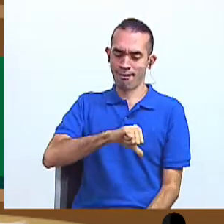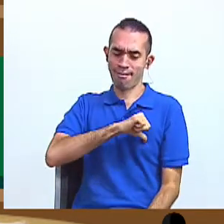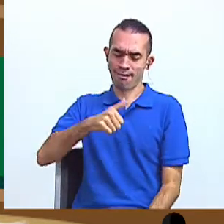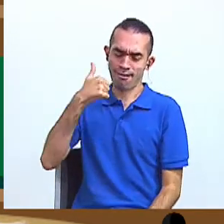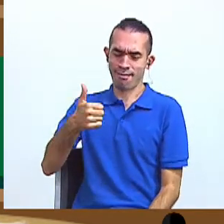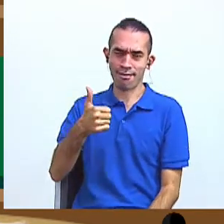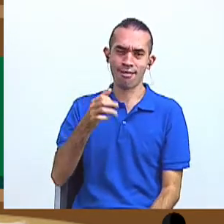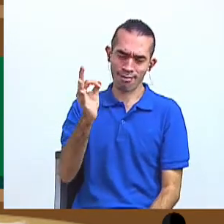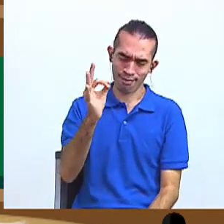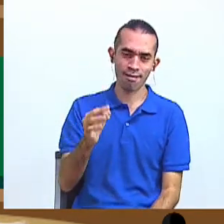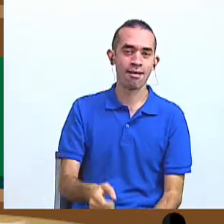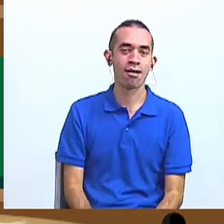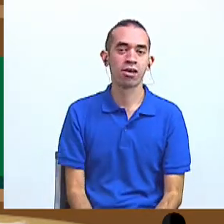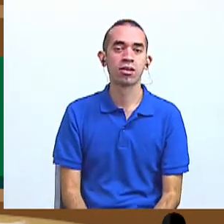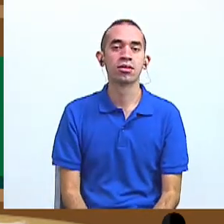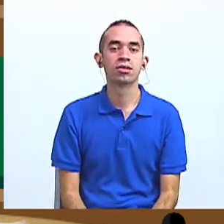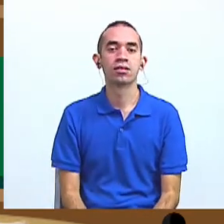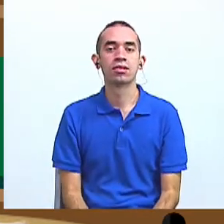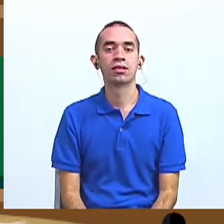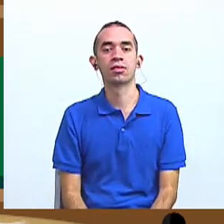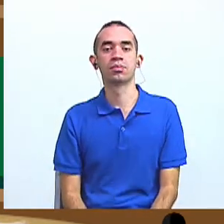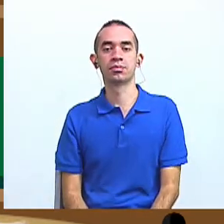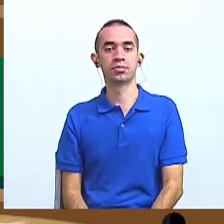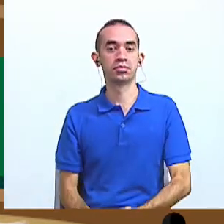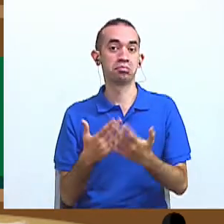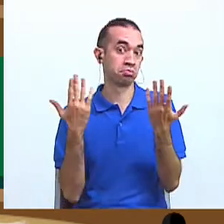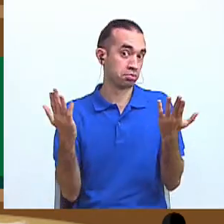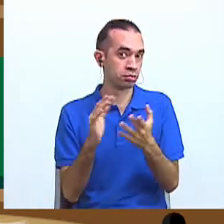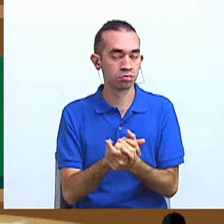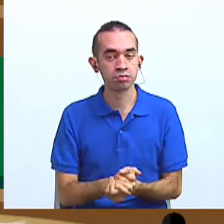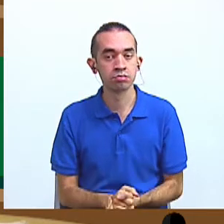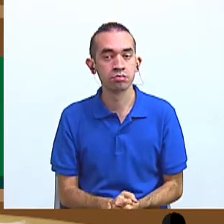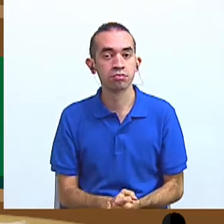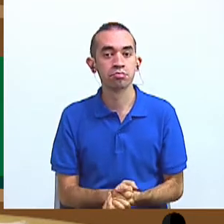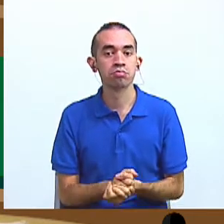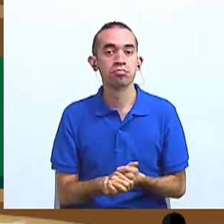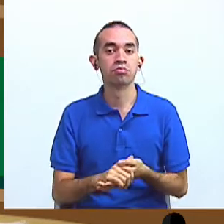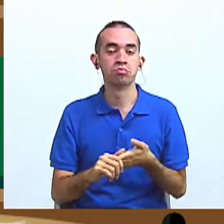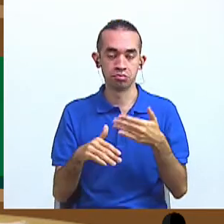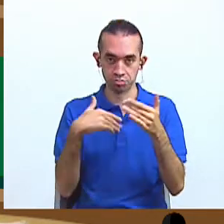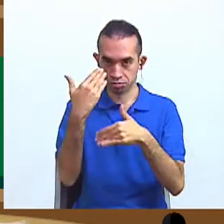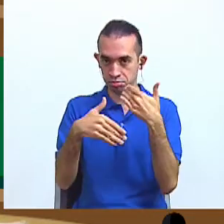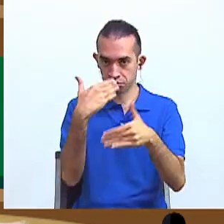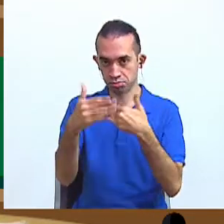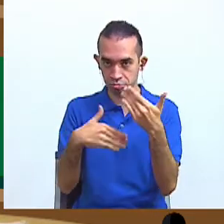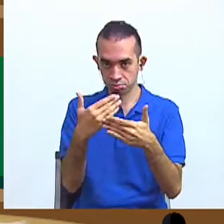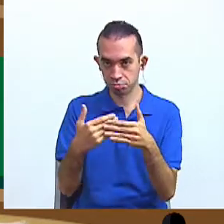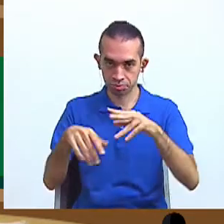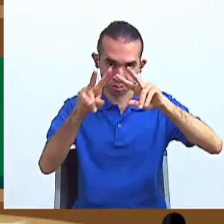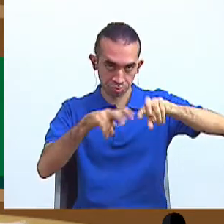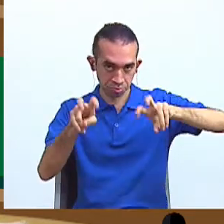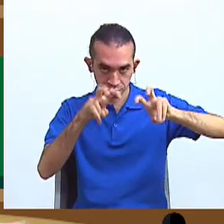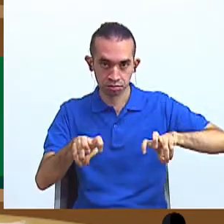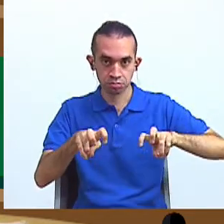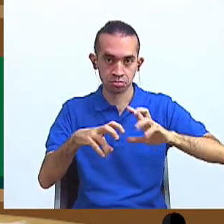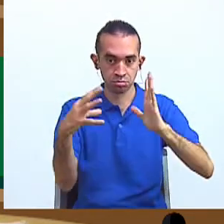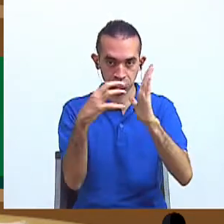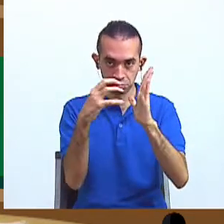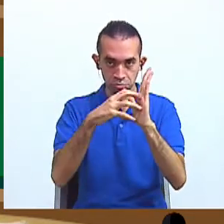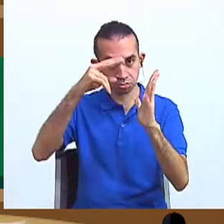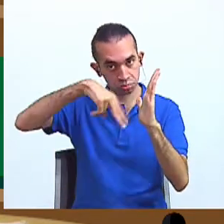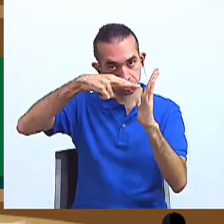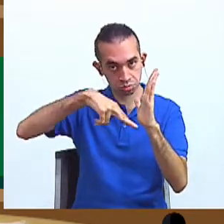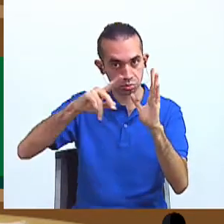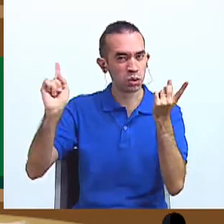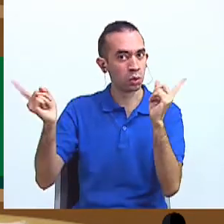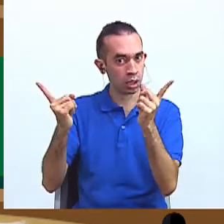actitud. Me encanta. Muy bien. ¿Qué les parece si ahora, parte del proceso de analizar el texto literario El cartero